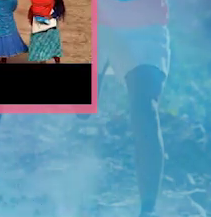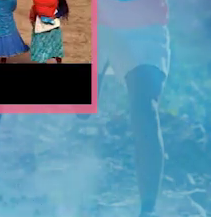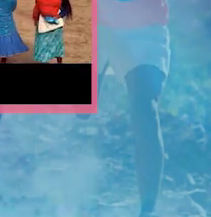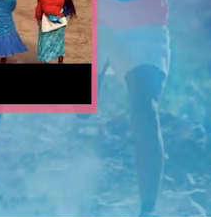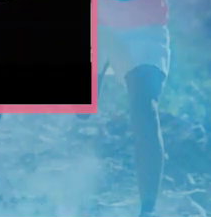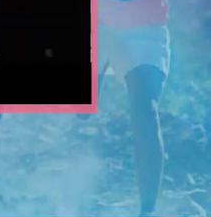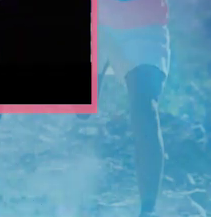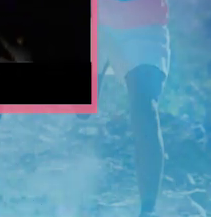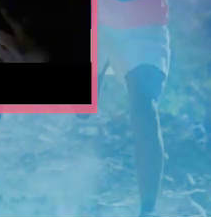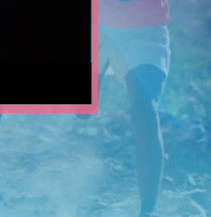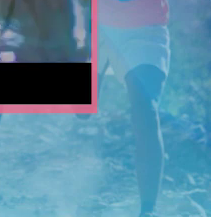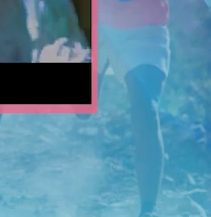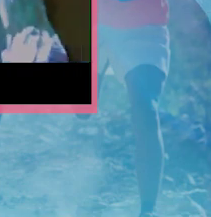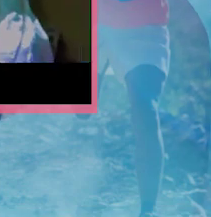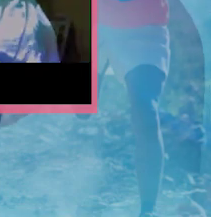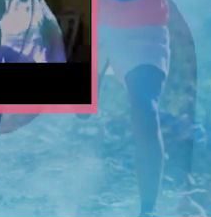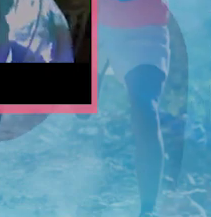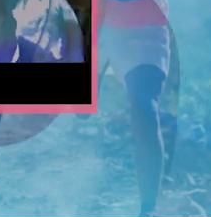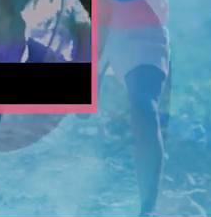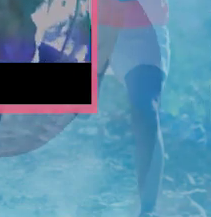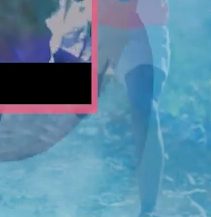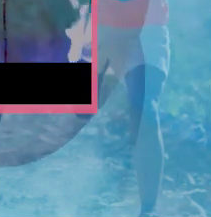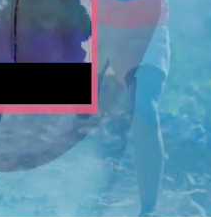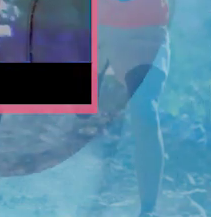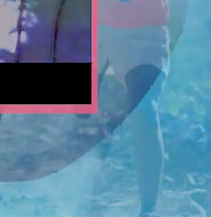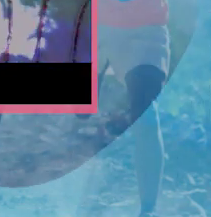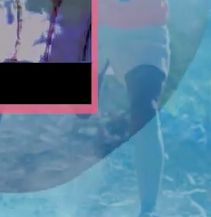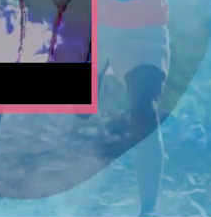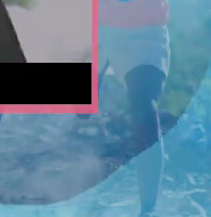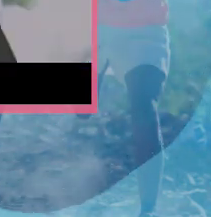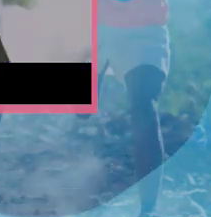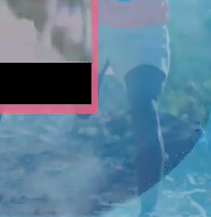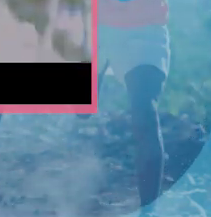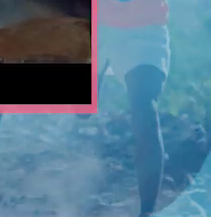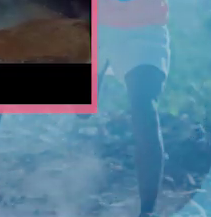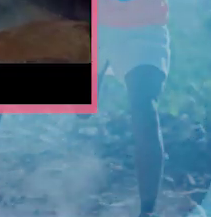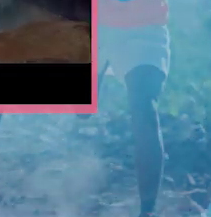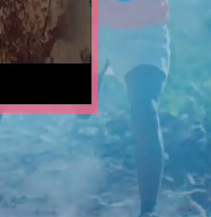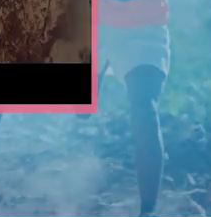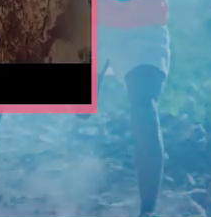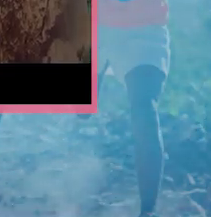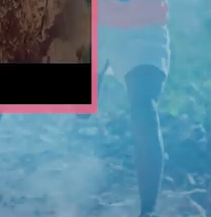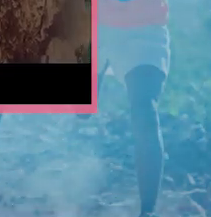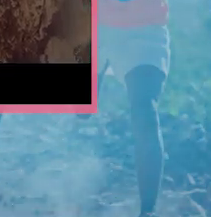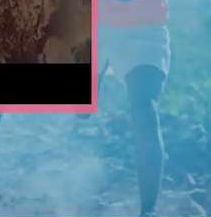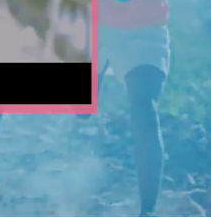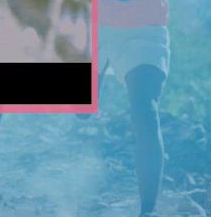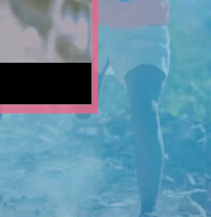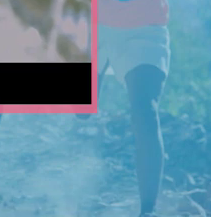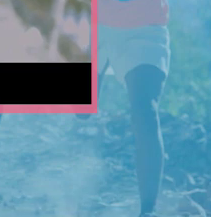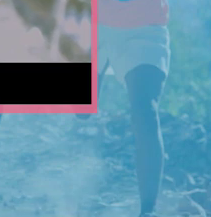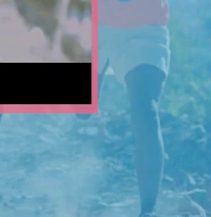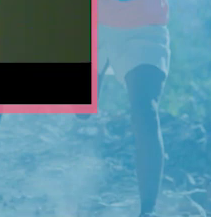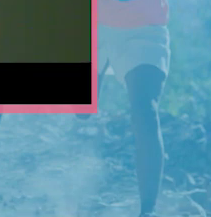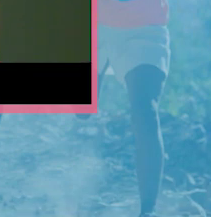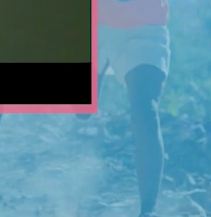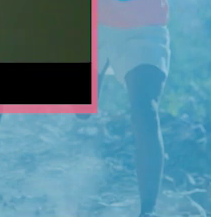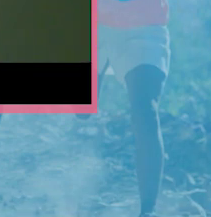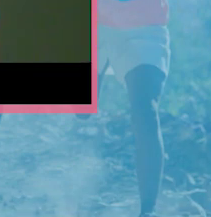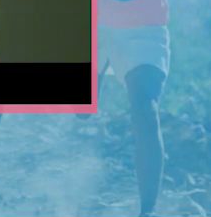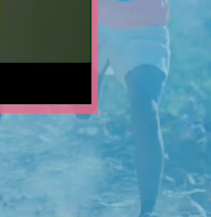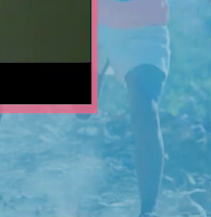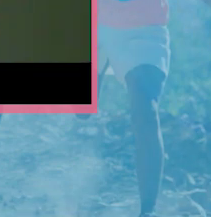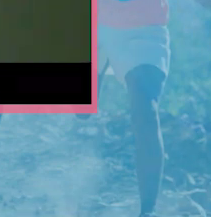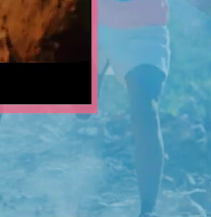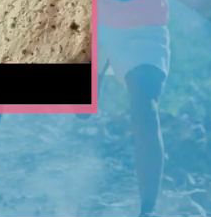mata chini sinibisi aba mibali Isdigamla kono duami weda sidi kaganili Weka laba ua mihu tamo niala hana sierra Hana ibe la